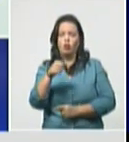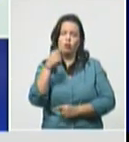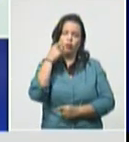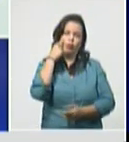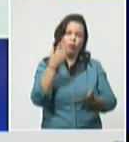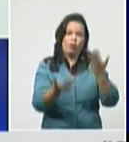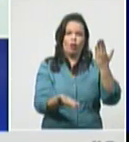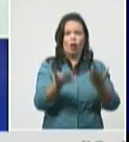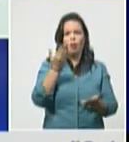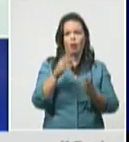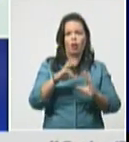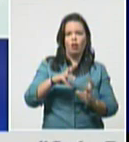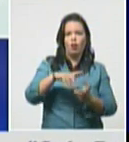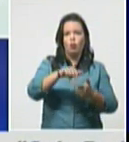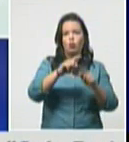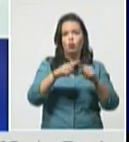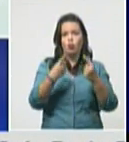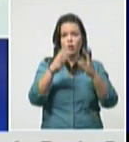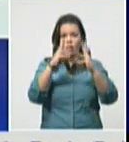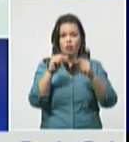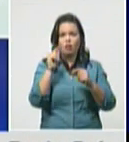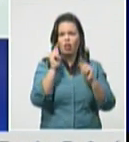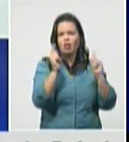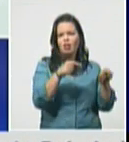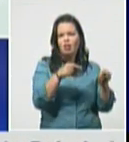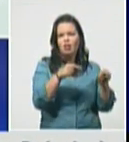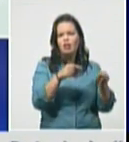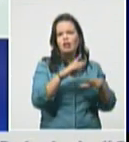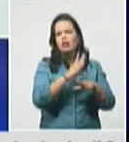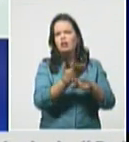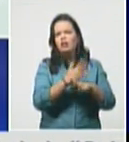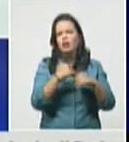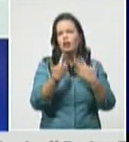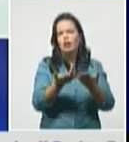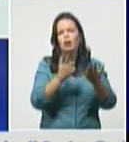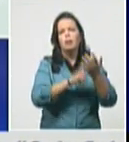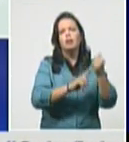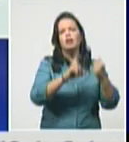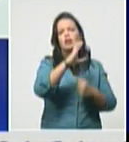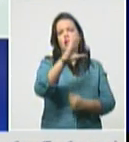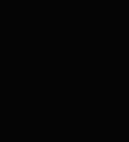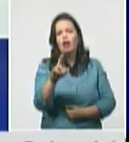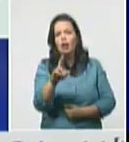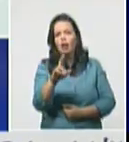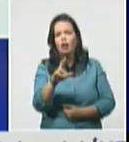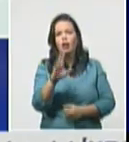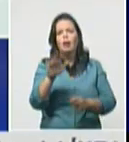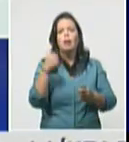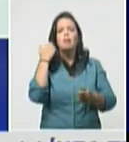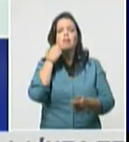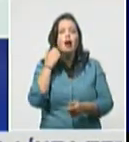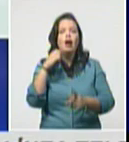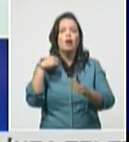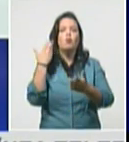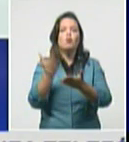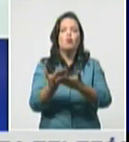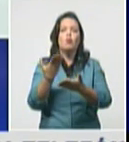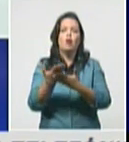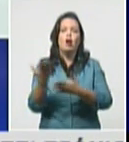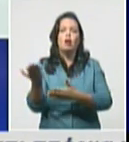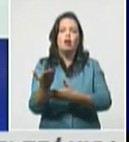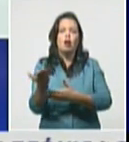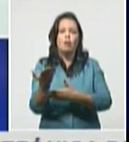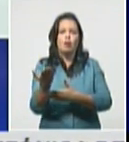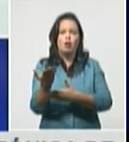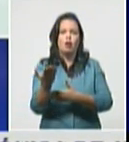ahí incluyen PCR con test rápido. En Cuba, cuando incluimos los dos, pues quedamos en